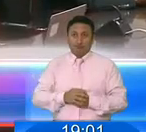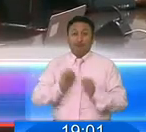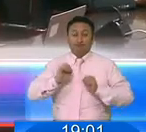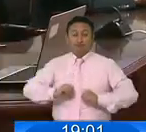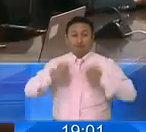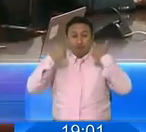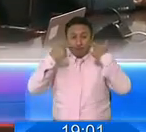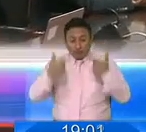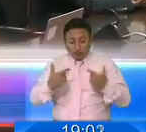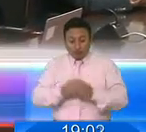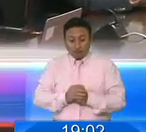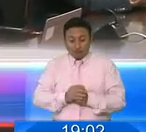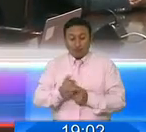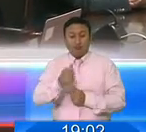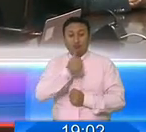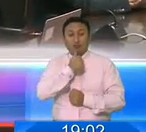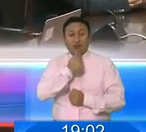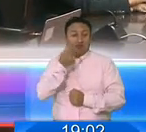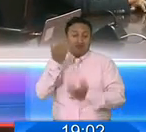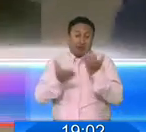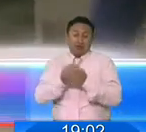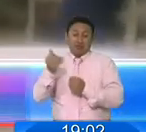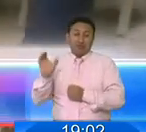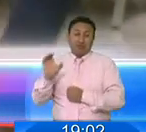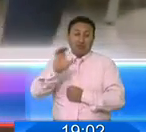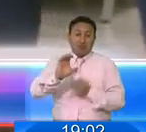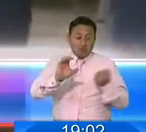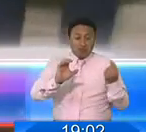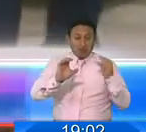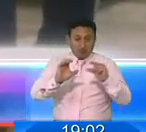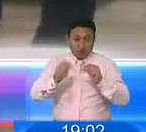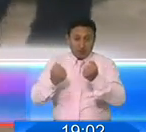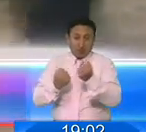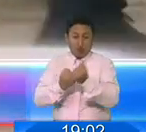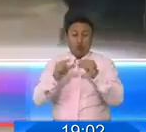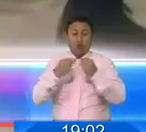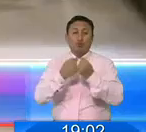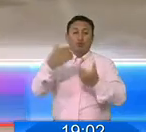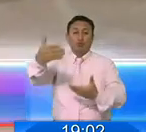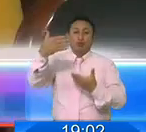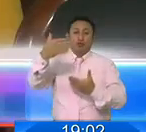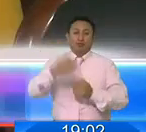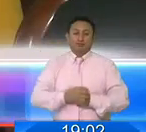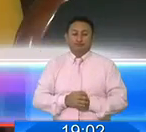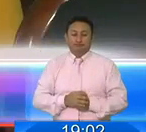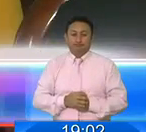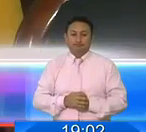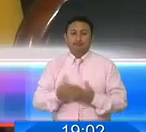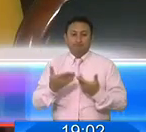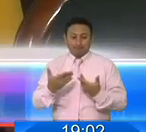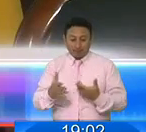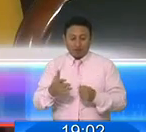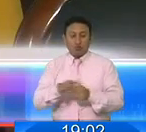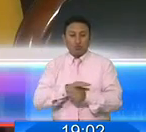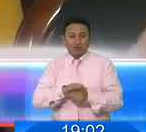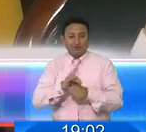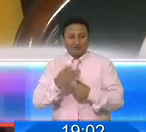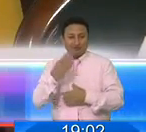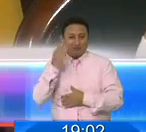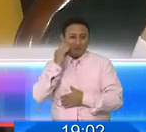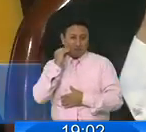se fijará en aportaciones privadas que pudiesen llegar a movimientos y partidos políticos tenemos ya suficiente experiencia